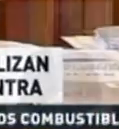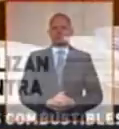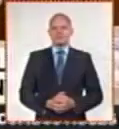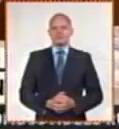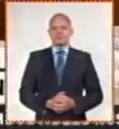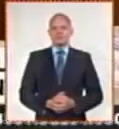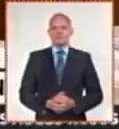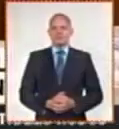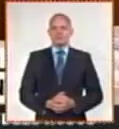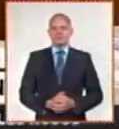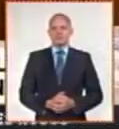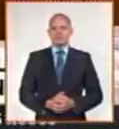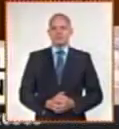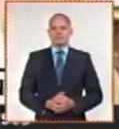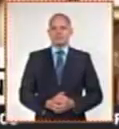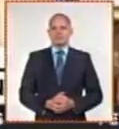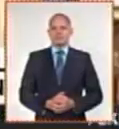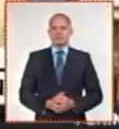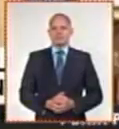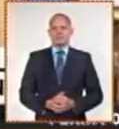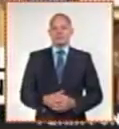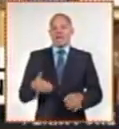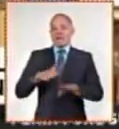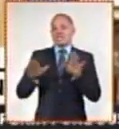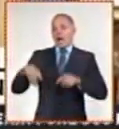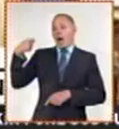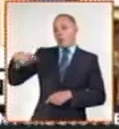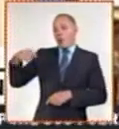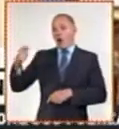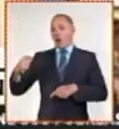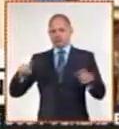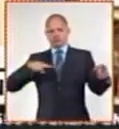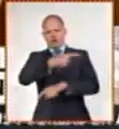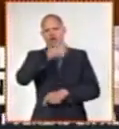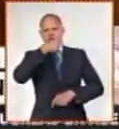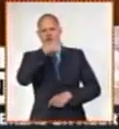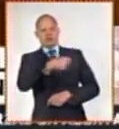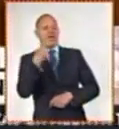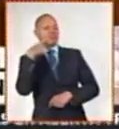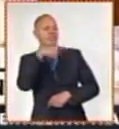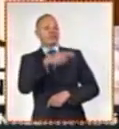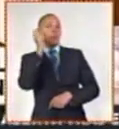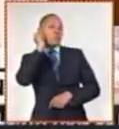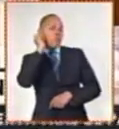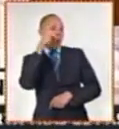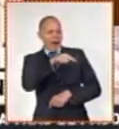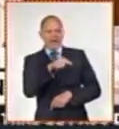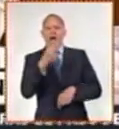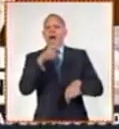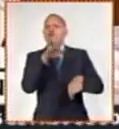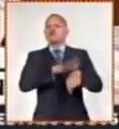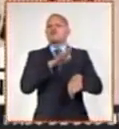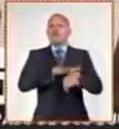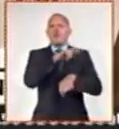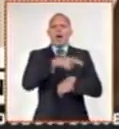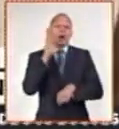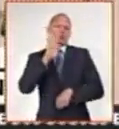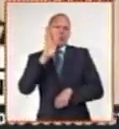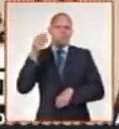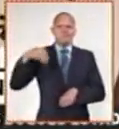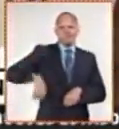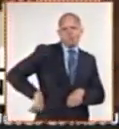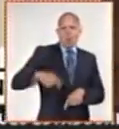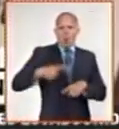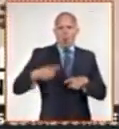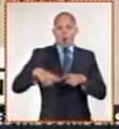Tras ser acusada de ser la jefa de una supuesta asociación ilícita para enriquecerse con dinero de la corrupción, Cristina Kirchner pidió declarar para